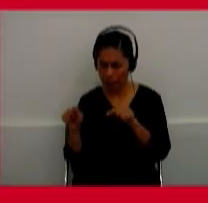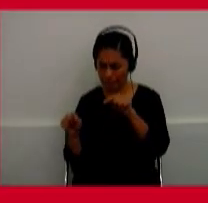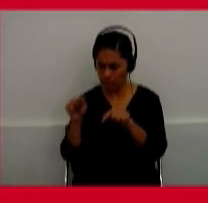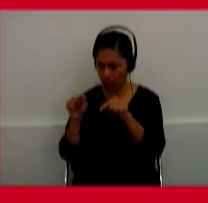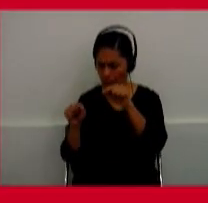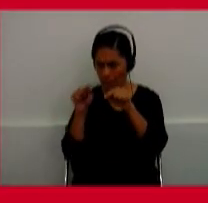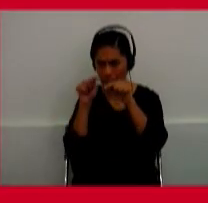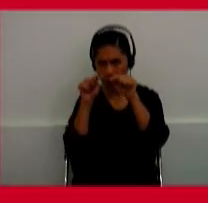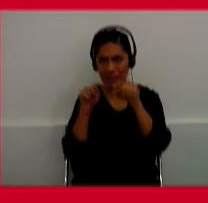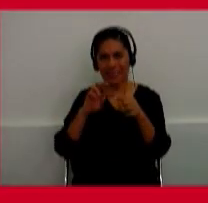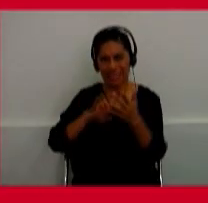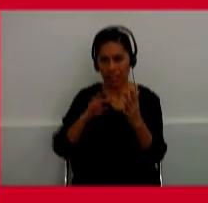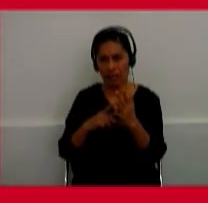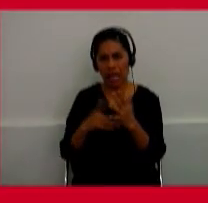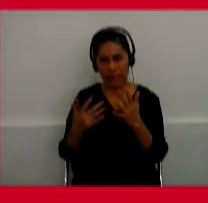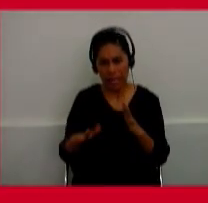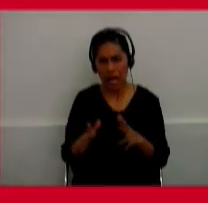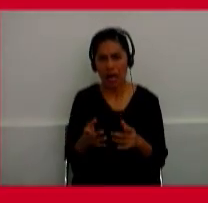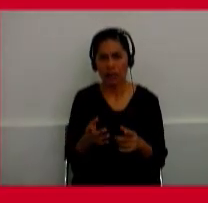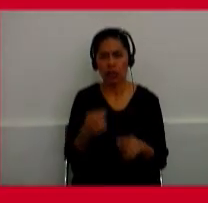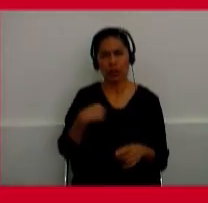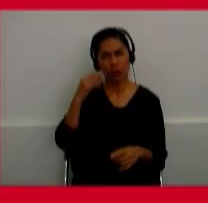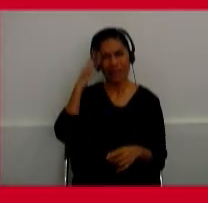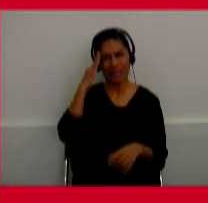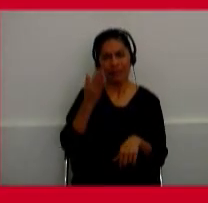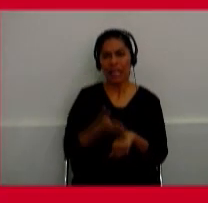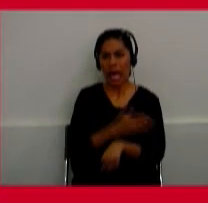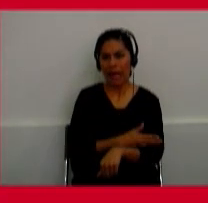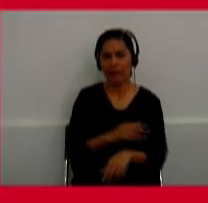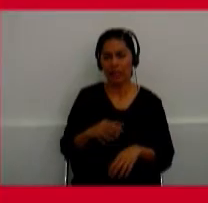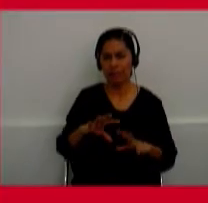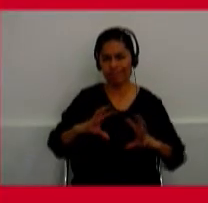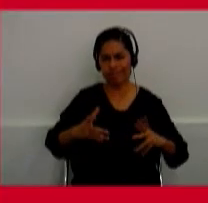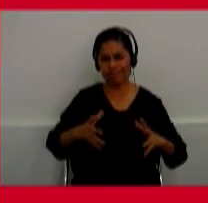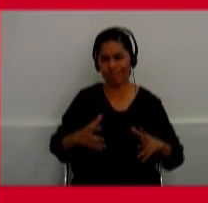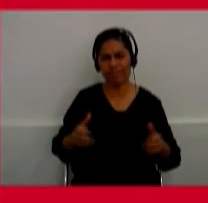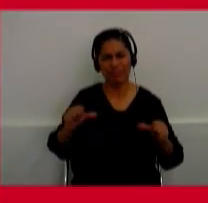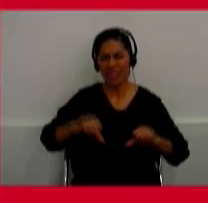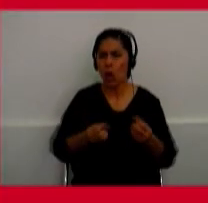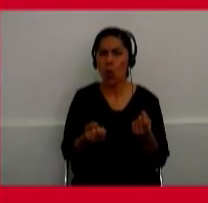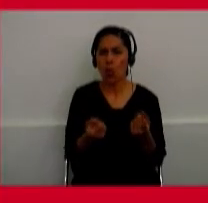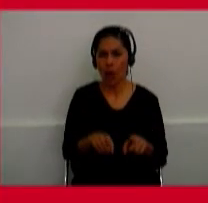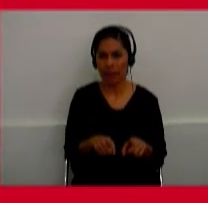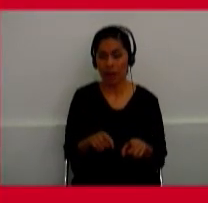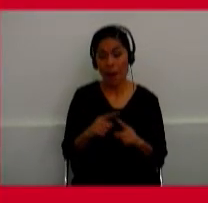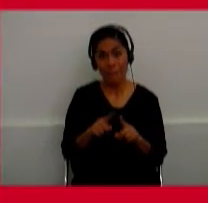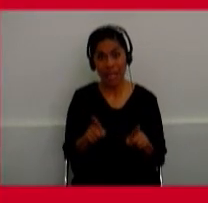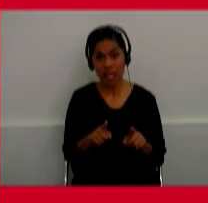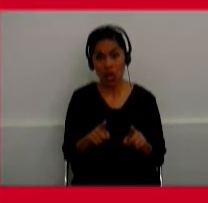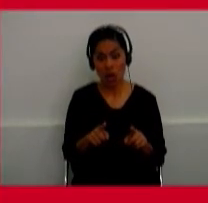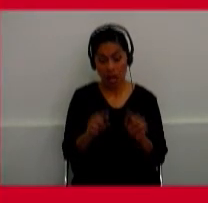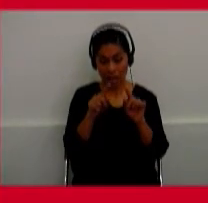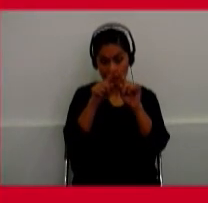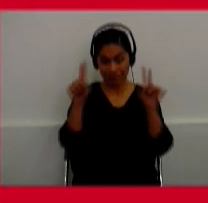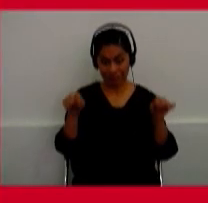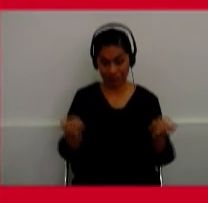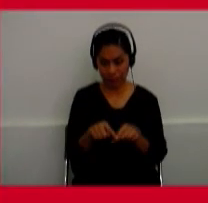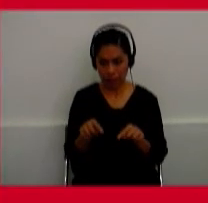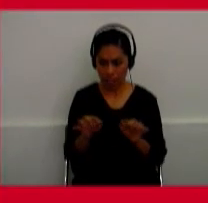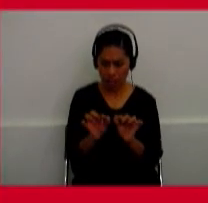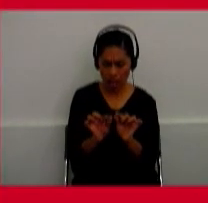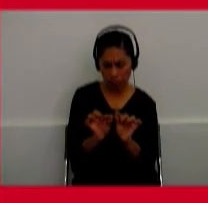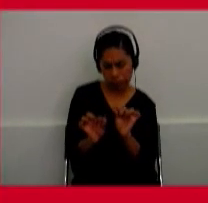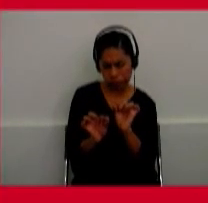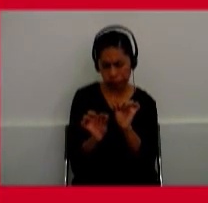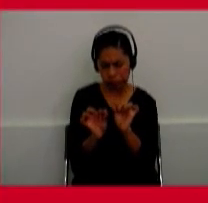su PCR, y como pueden ver al lado derecho, los muestras no son linealmente separables, ¿no? Por linealmente